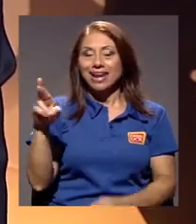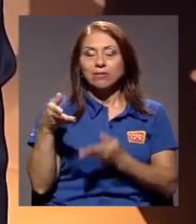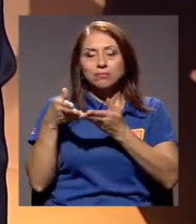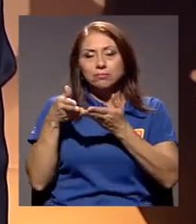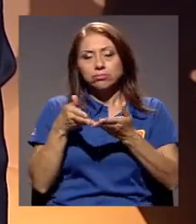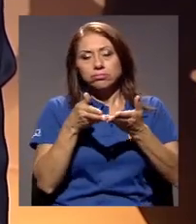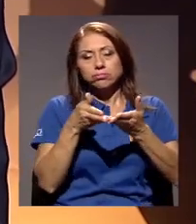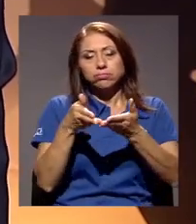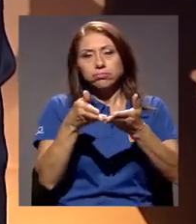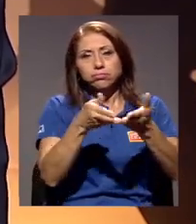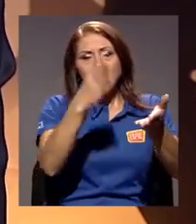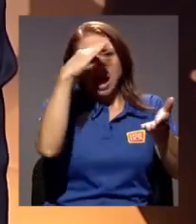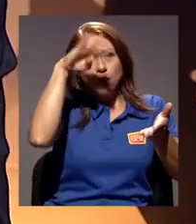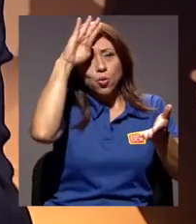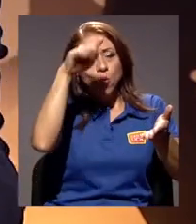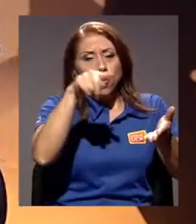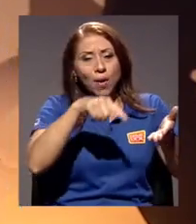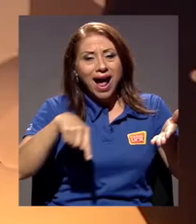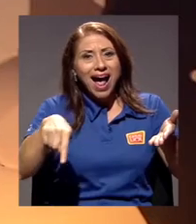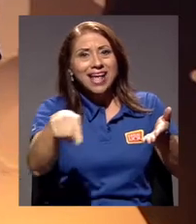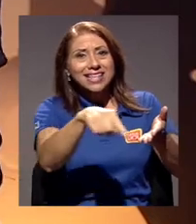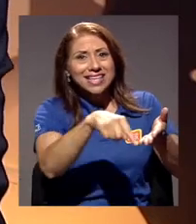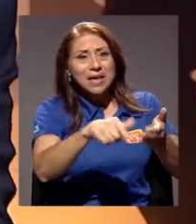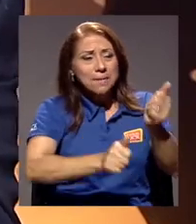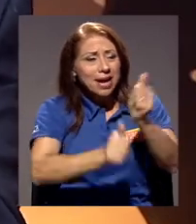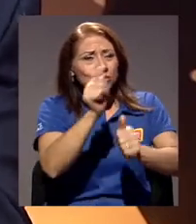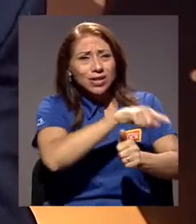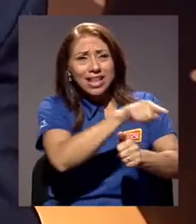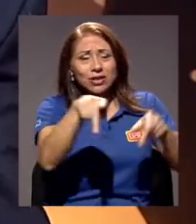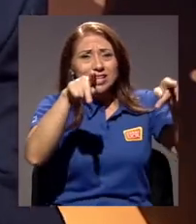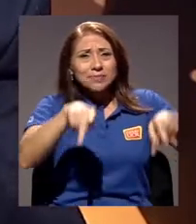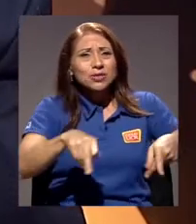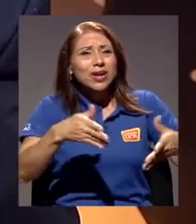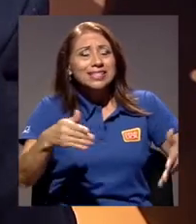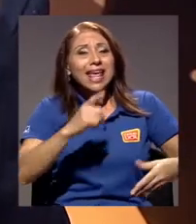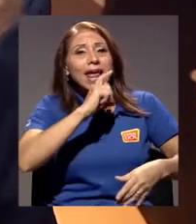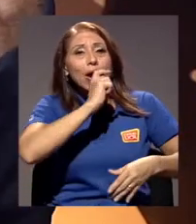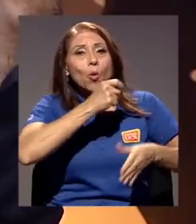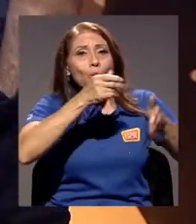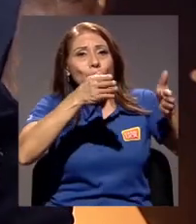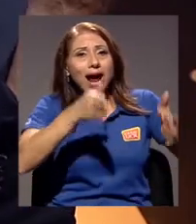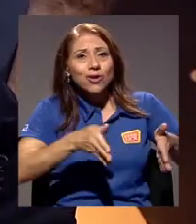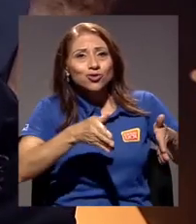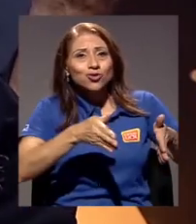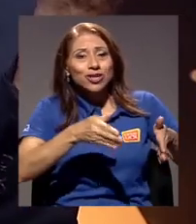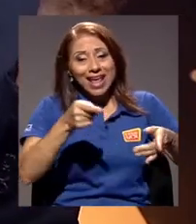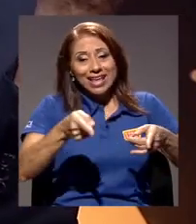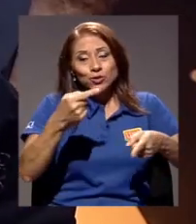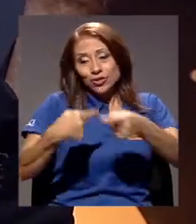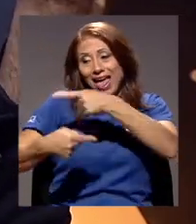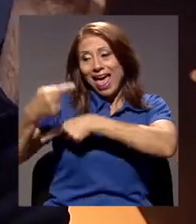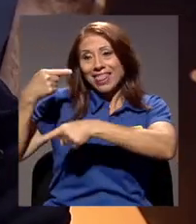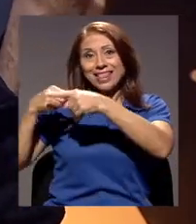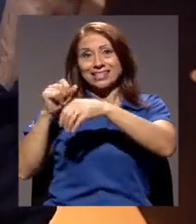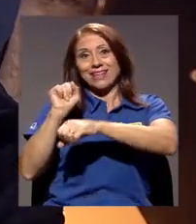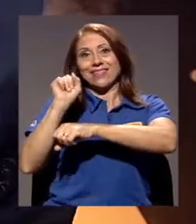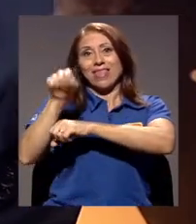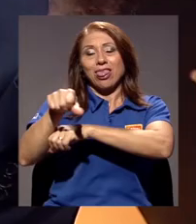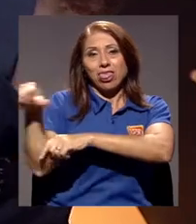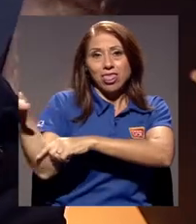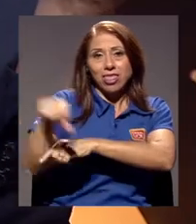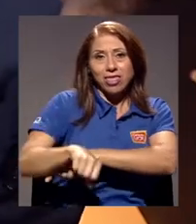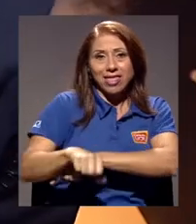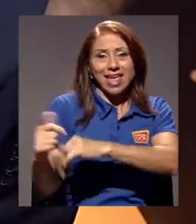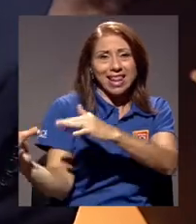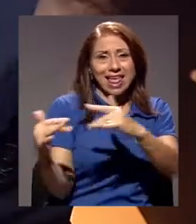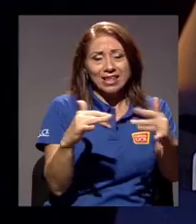cuba son mayoritariamente estos húngaros que habían sido derrocados en la revolución